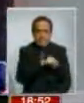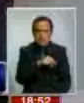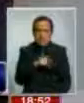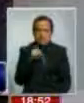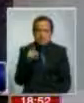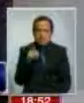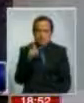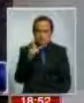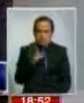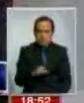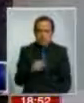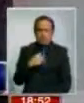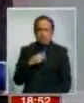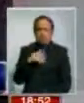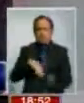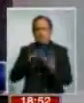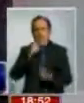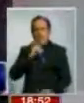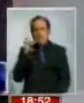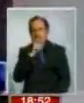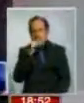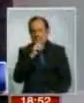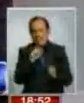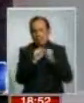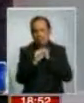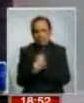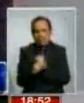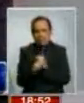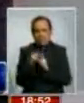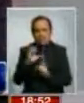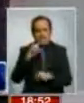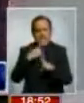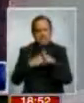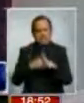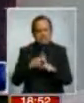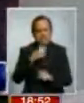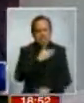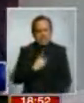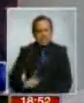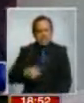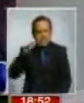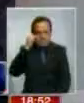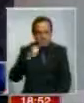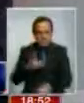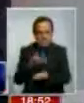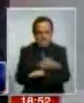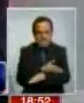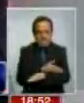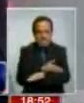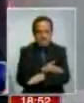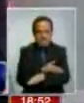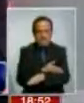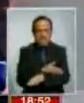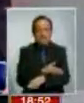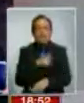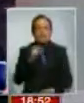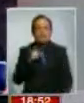que usted fue el más crítico y el mayor opositor al expresidente Piñera. Mira, yo fui piñerista cuando no había un piñerista en la